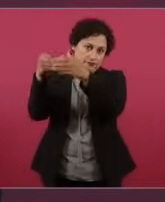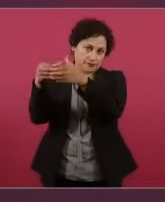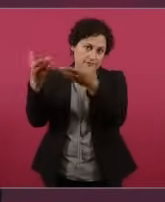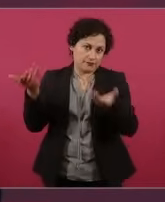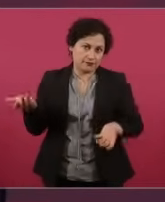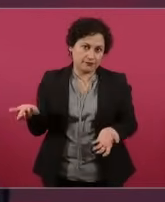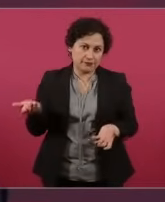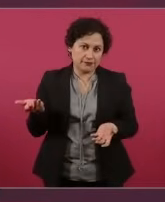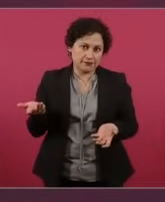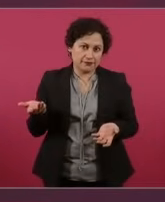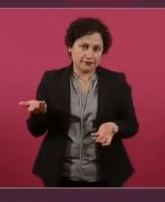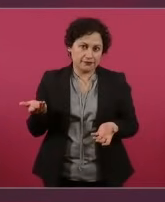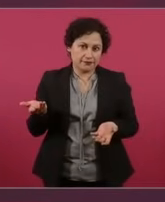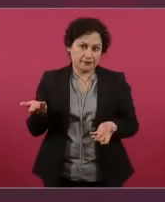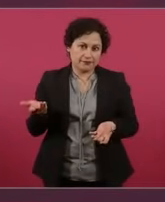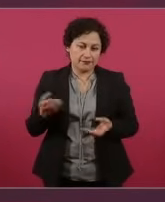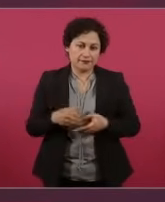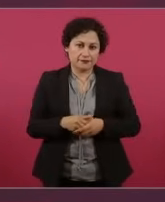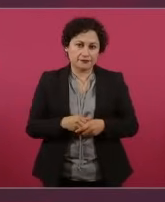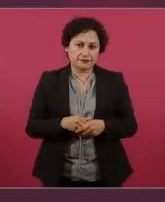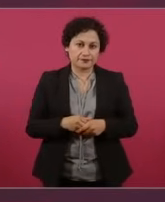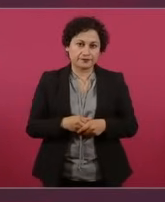de los que